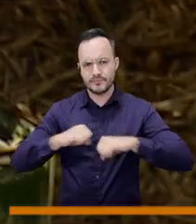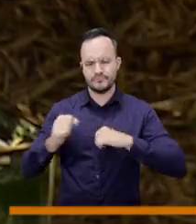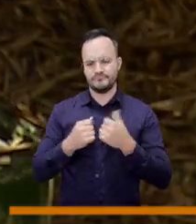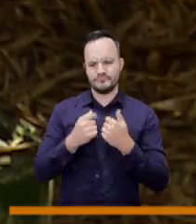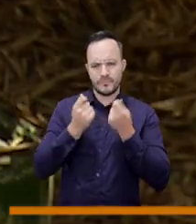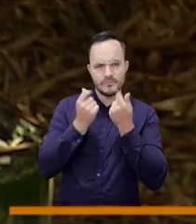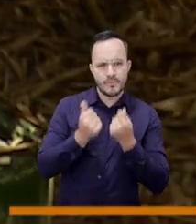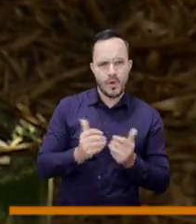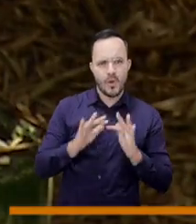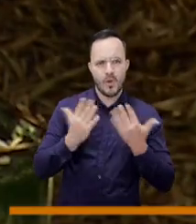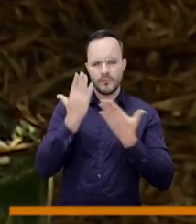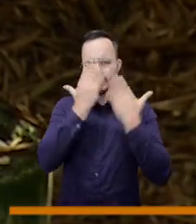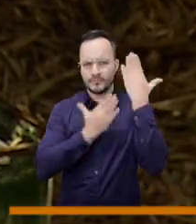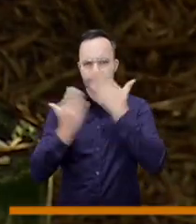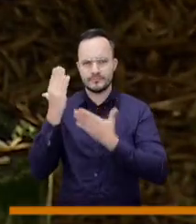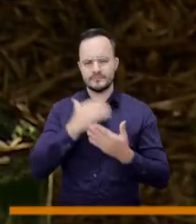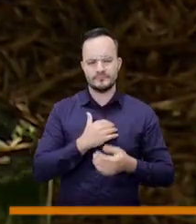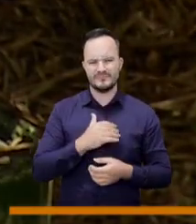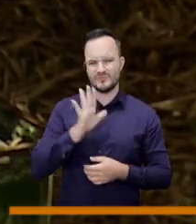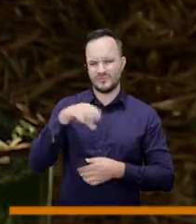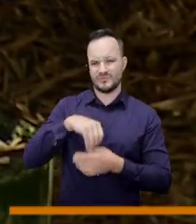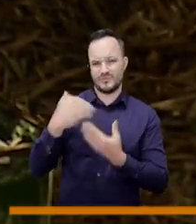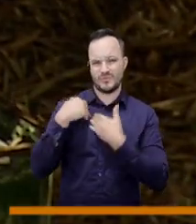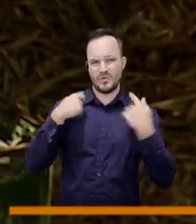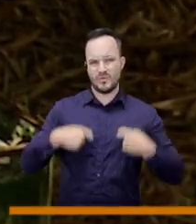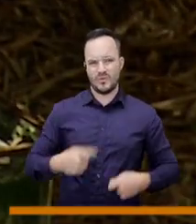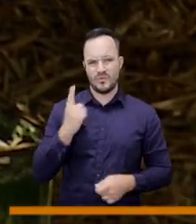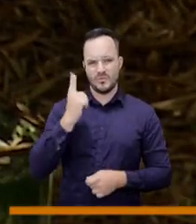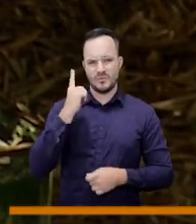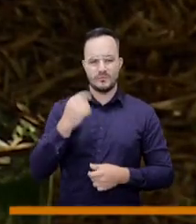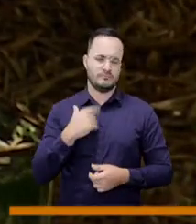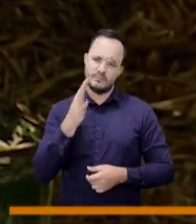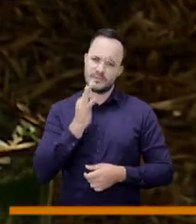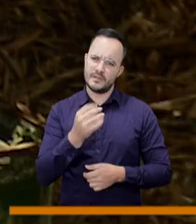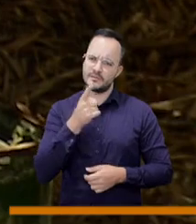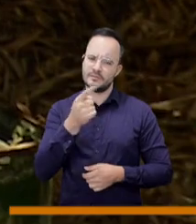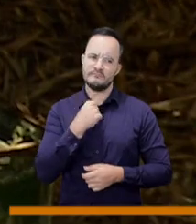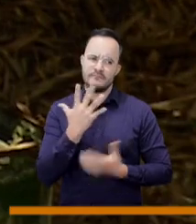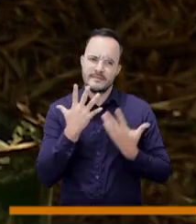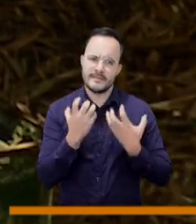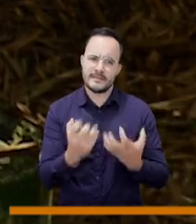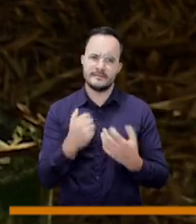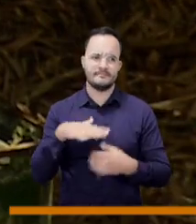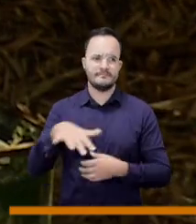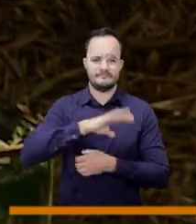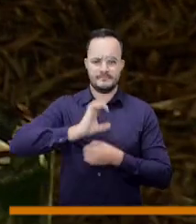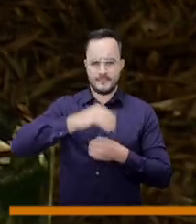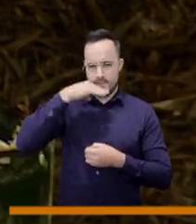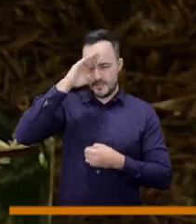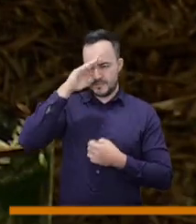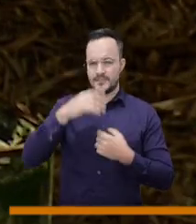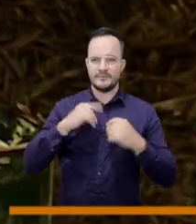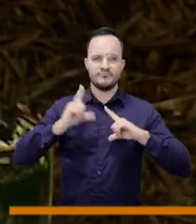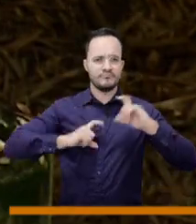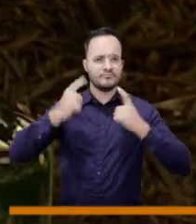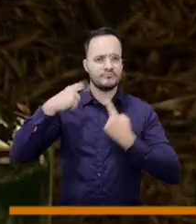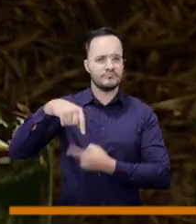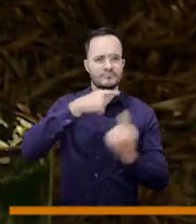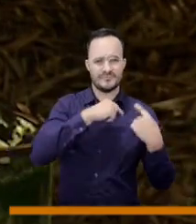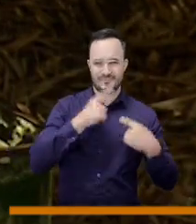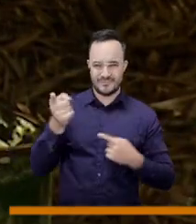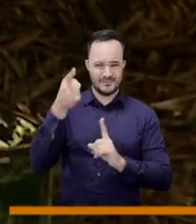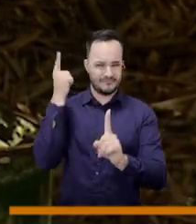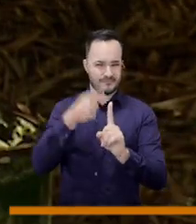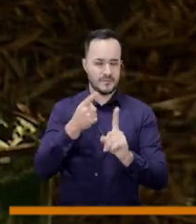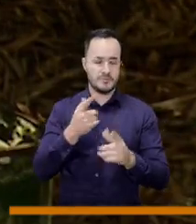su gestión, de su curul, que son de un profundo interés que usted ha manifestado, por ejemplo, Medellín como ciudad